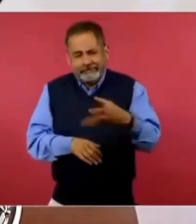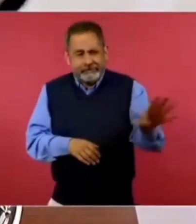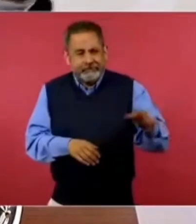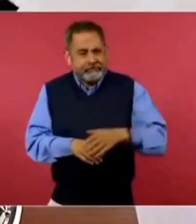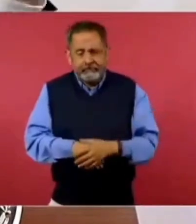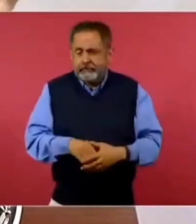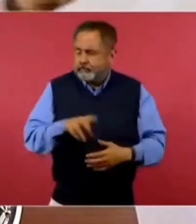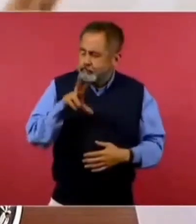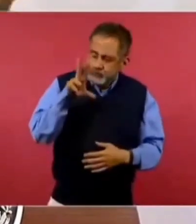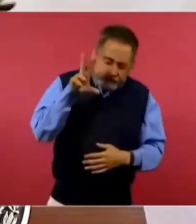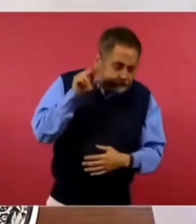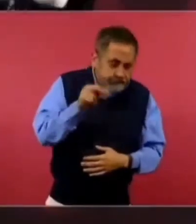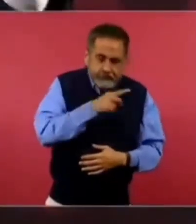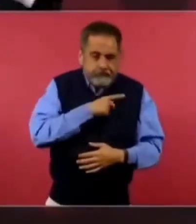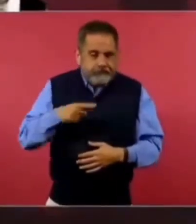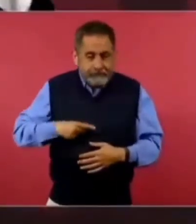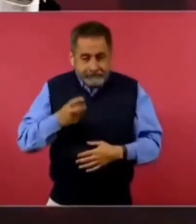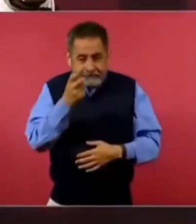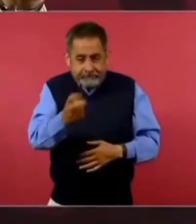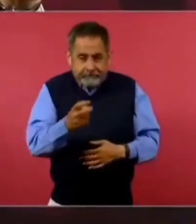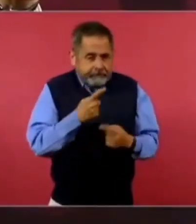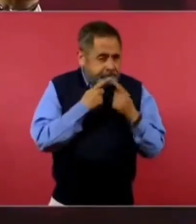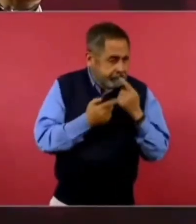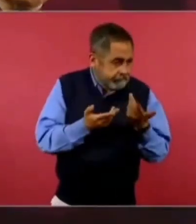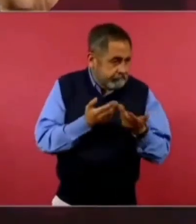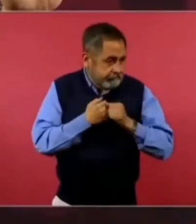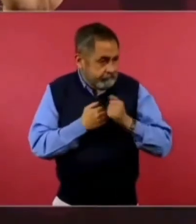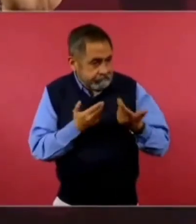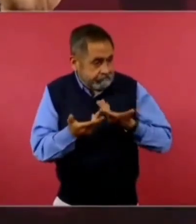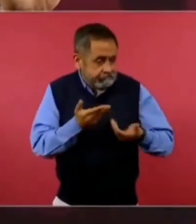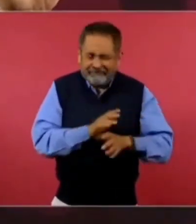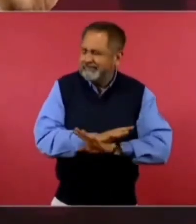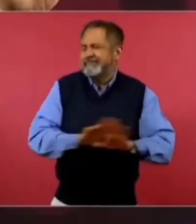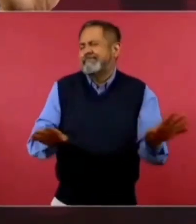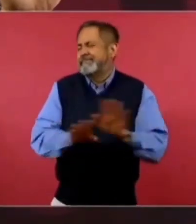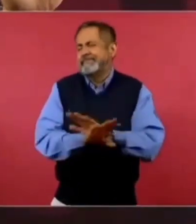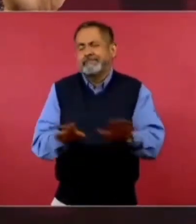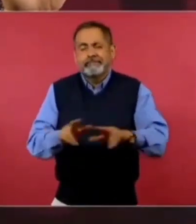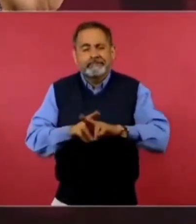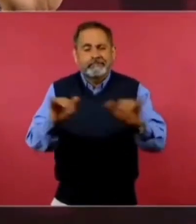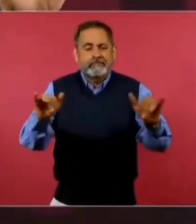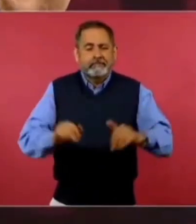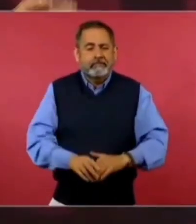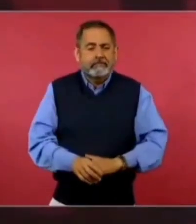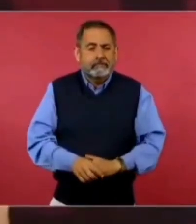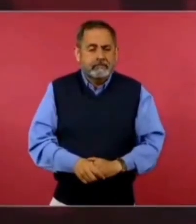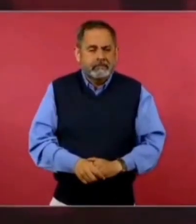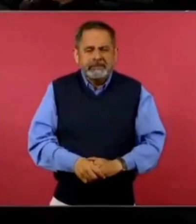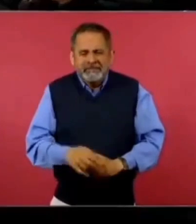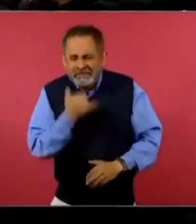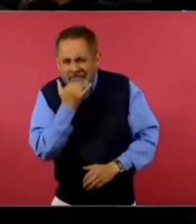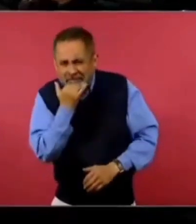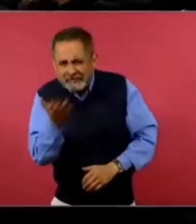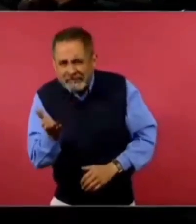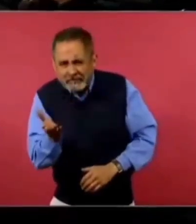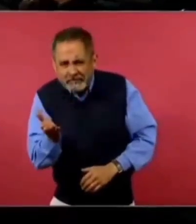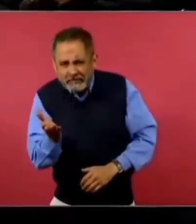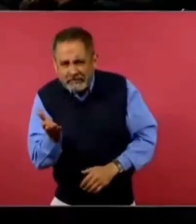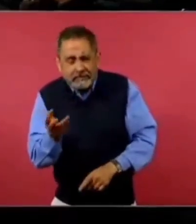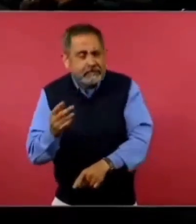haber ese tipo de negociaciones. O sea, ¿mande?